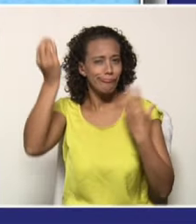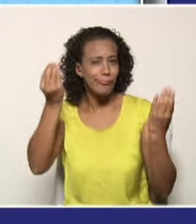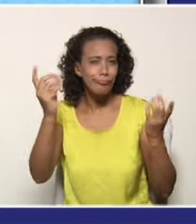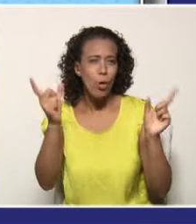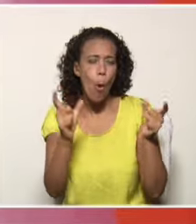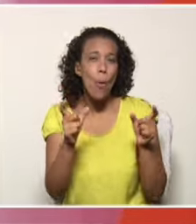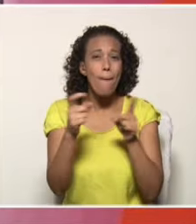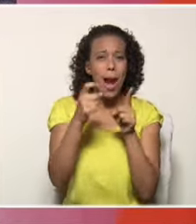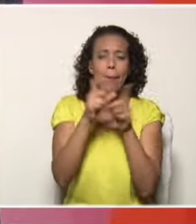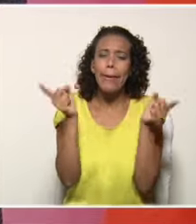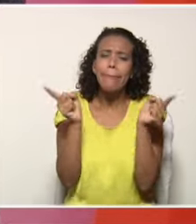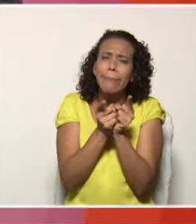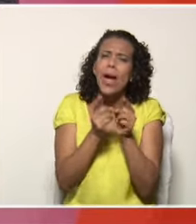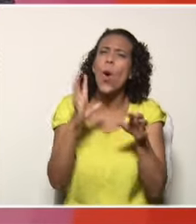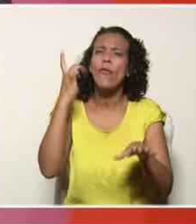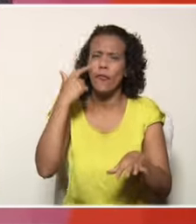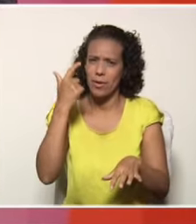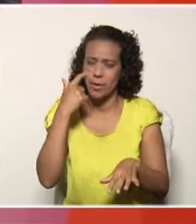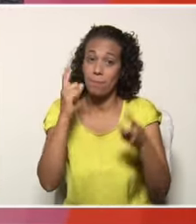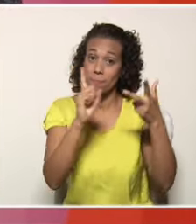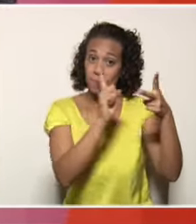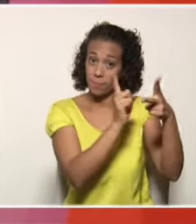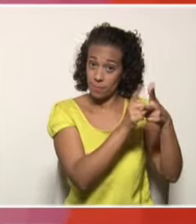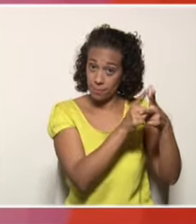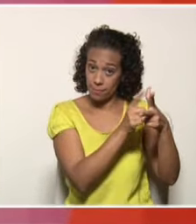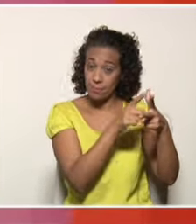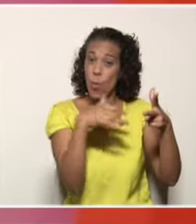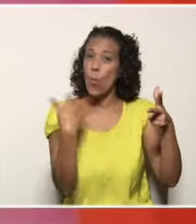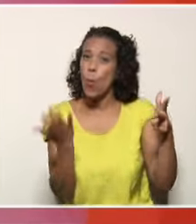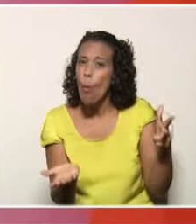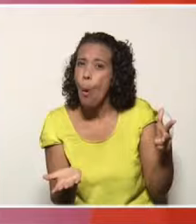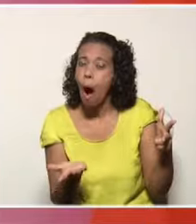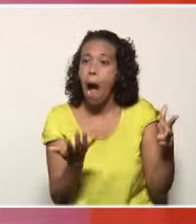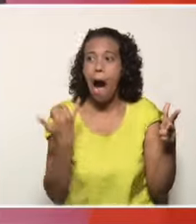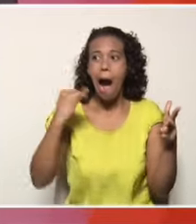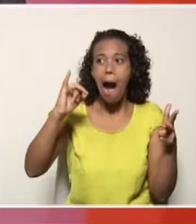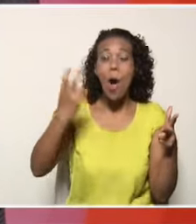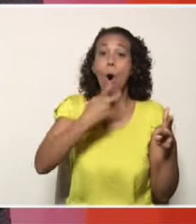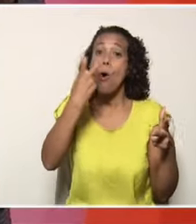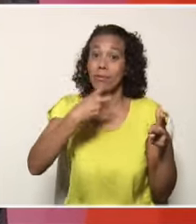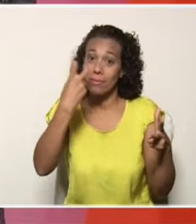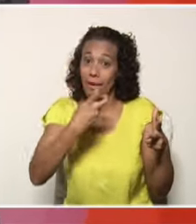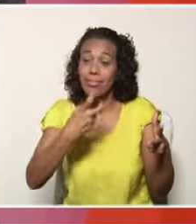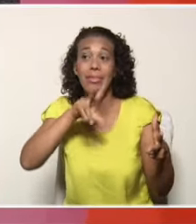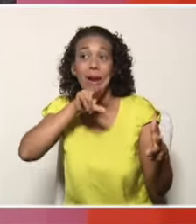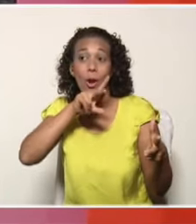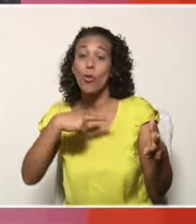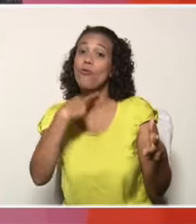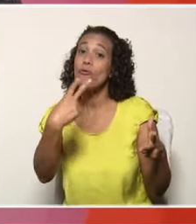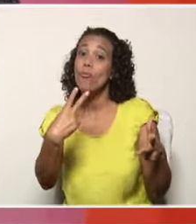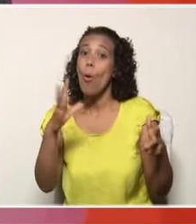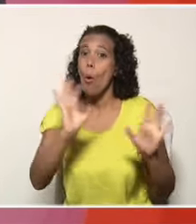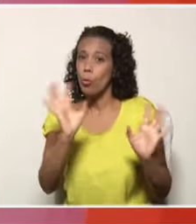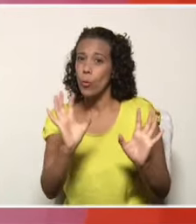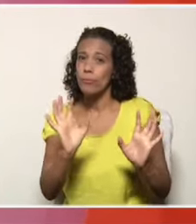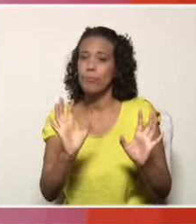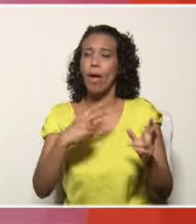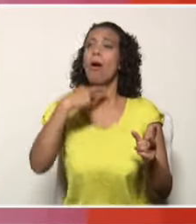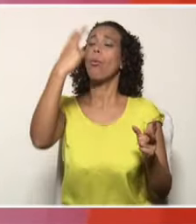diminutivo. Fíjate, tú dirás que nosotros tenemos diferentes, o verás que tenemos diferentes